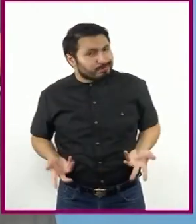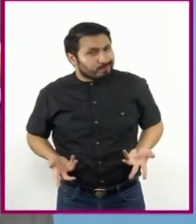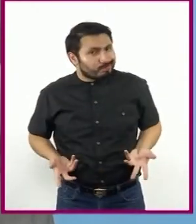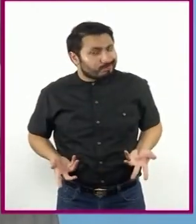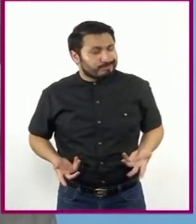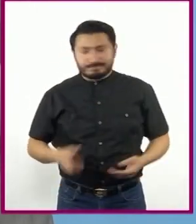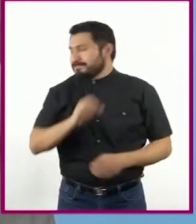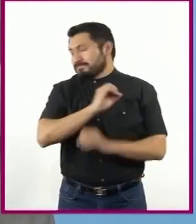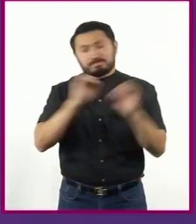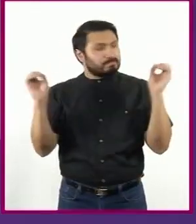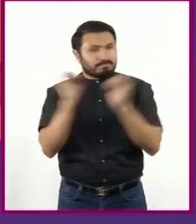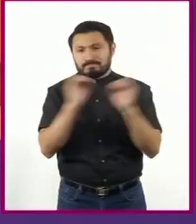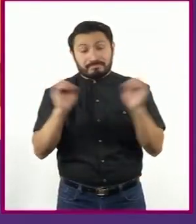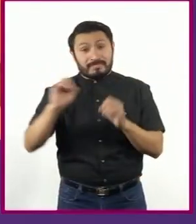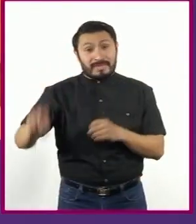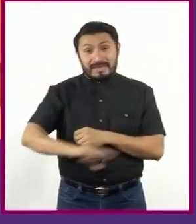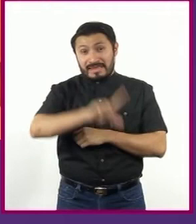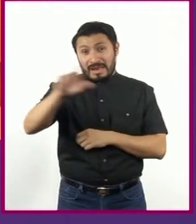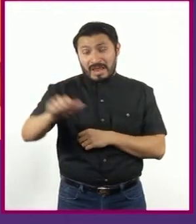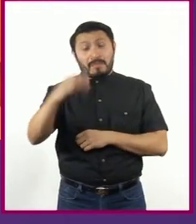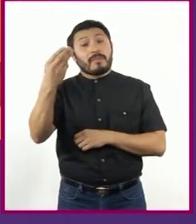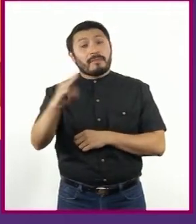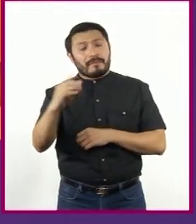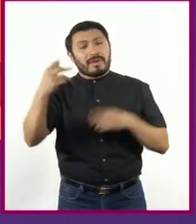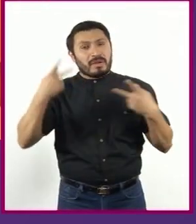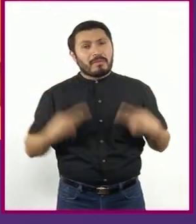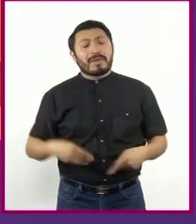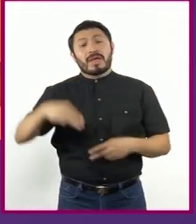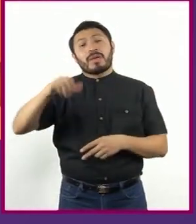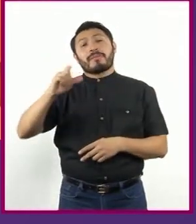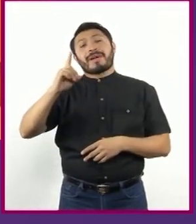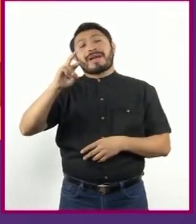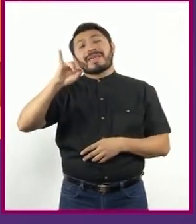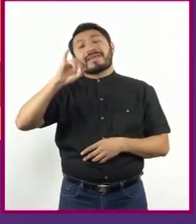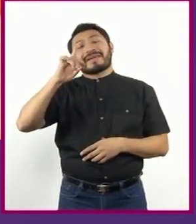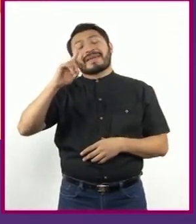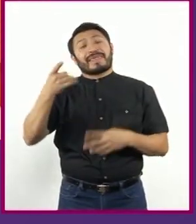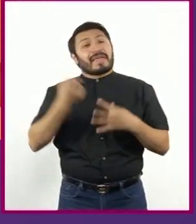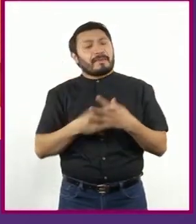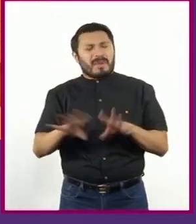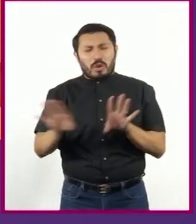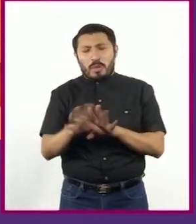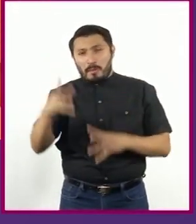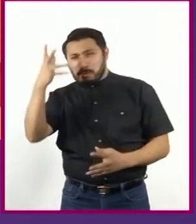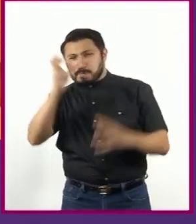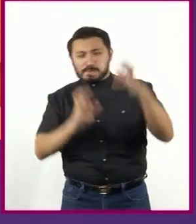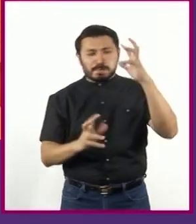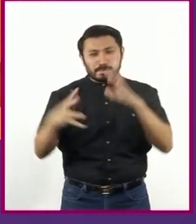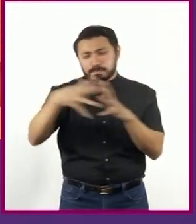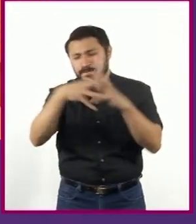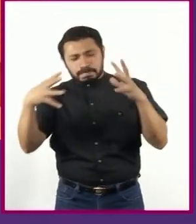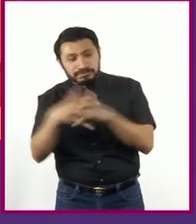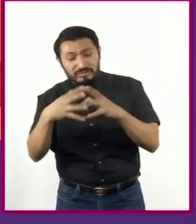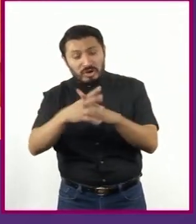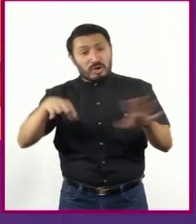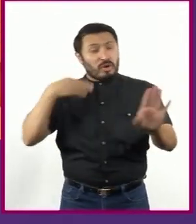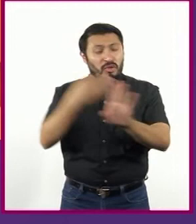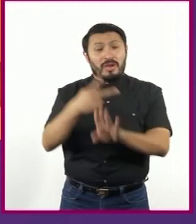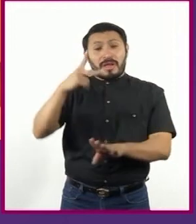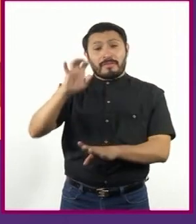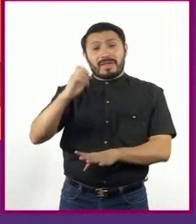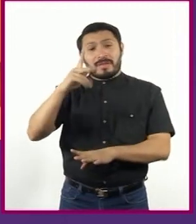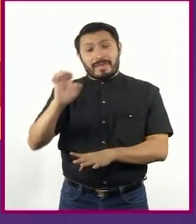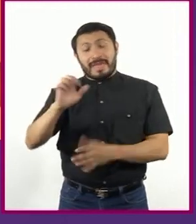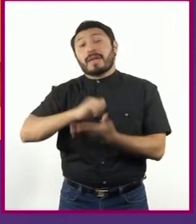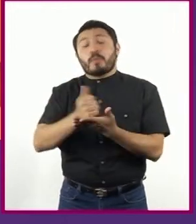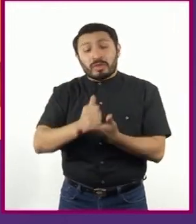Para nada. En mayo, la gente de Madrid inició una rebelión contra Pepe Botella, echando vivas a la Virgen del